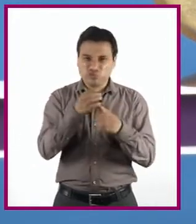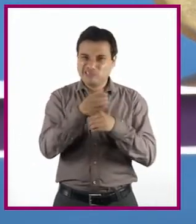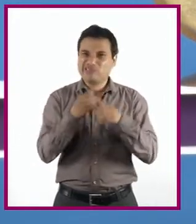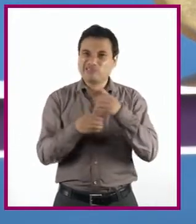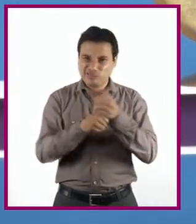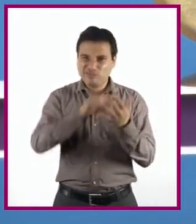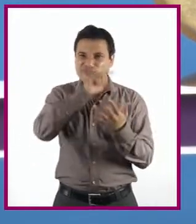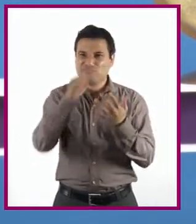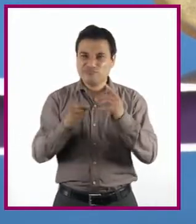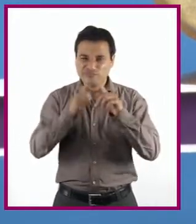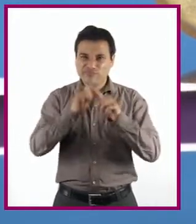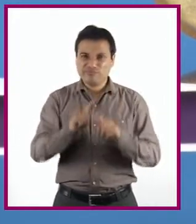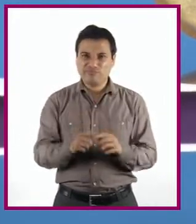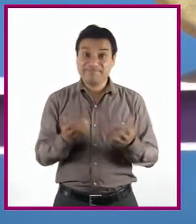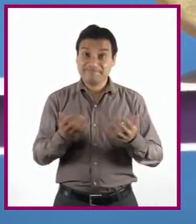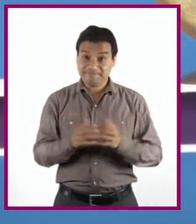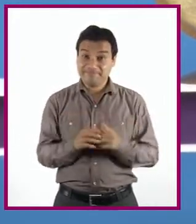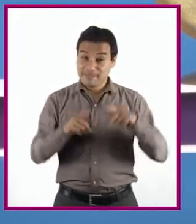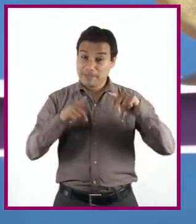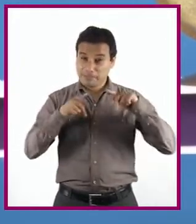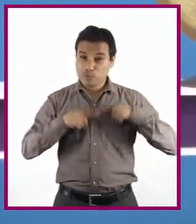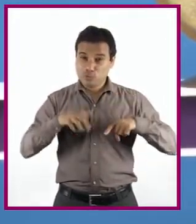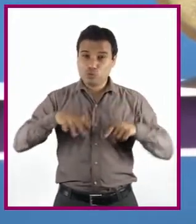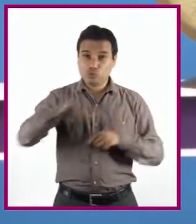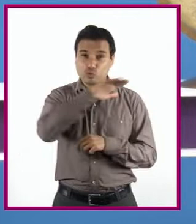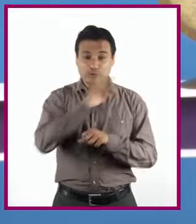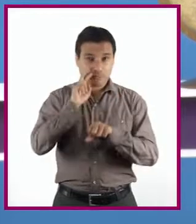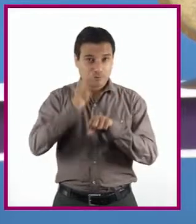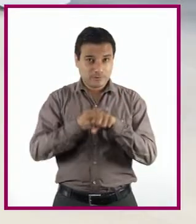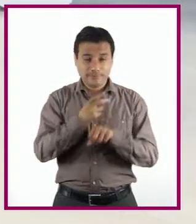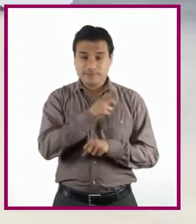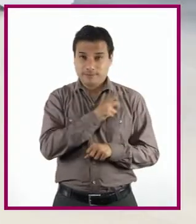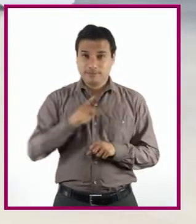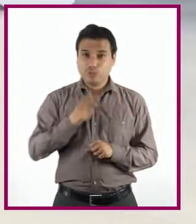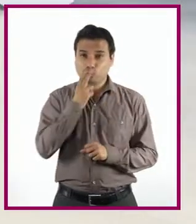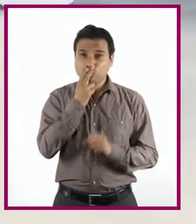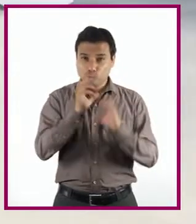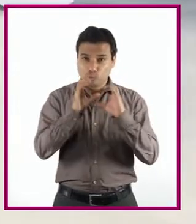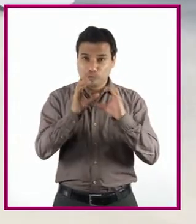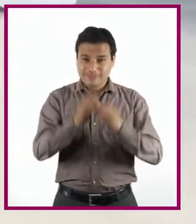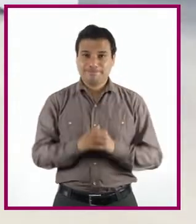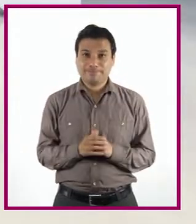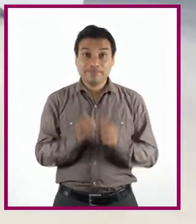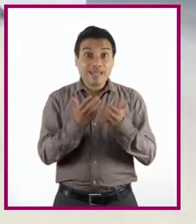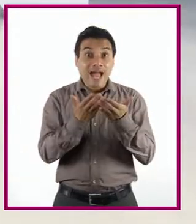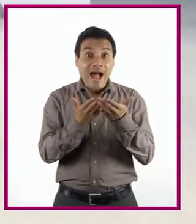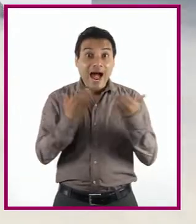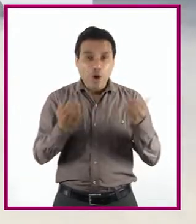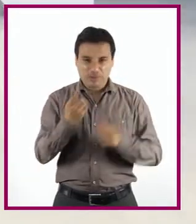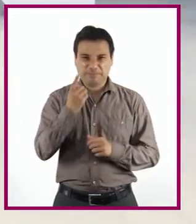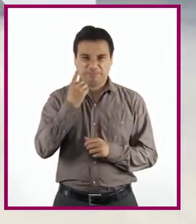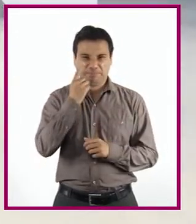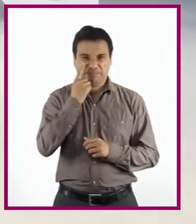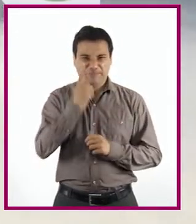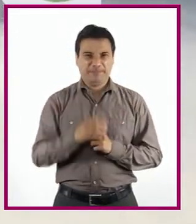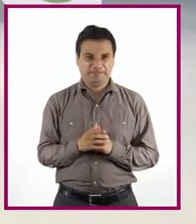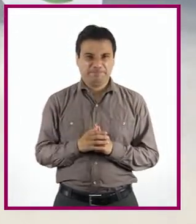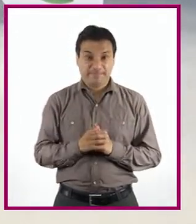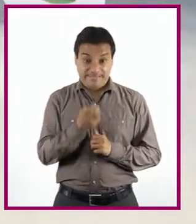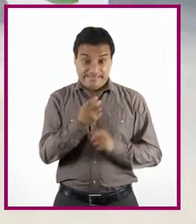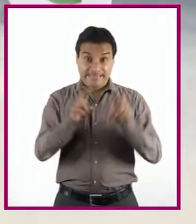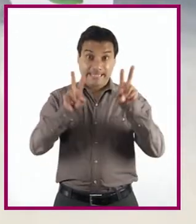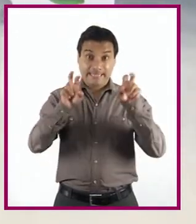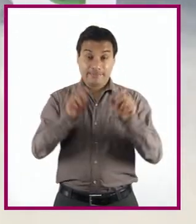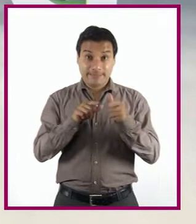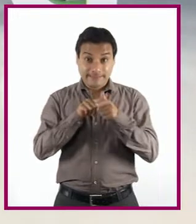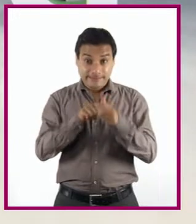Por ello, es responsabilidad de todas y todos cuidar este servicio. Ahora, para dar seguimiento a lo que estamos